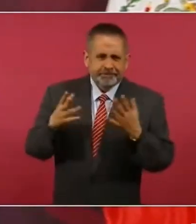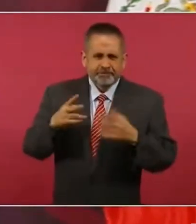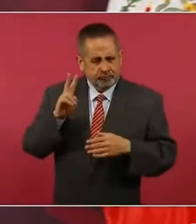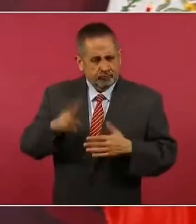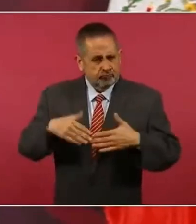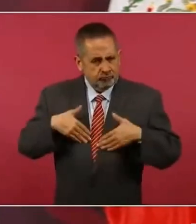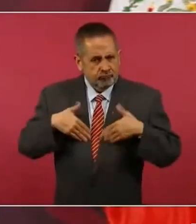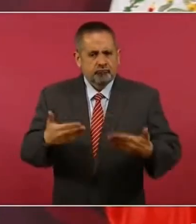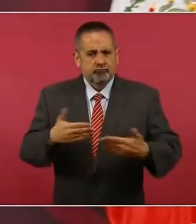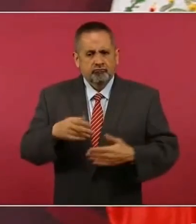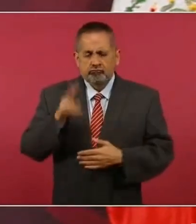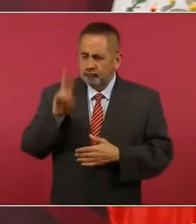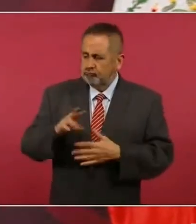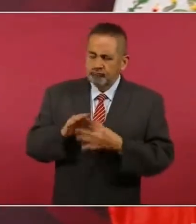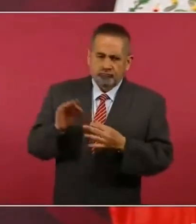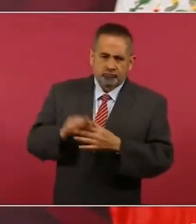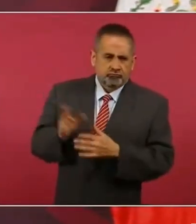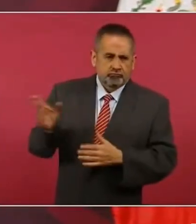franqueza,